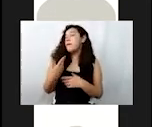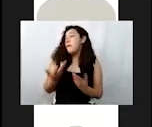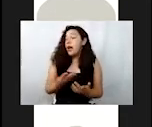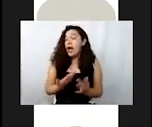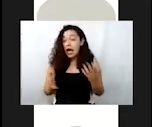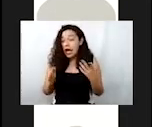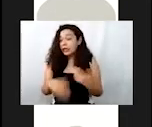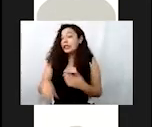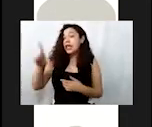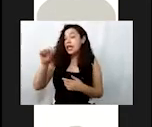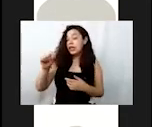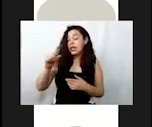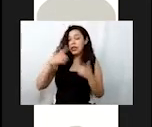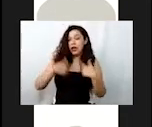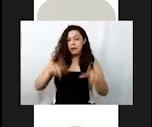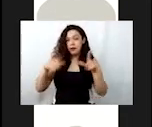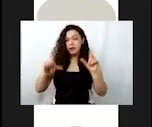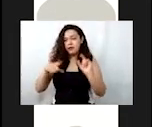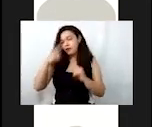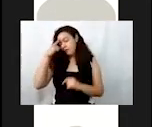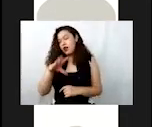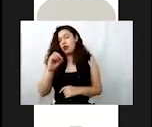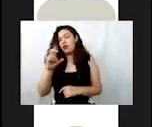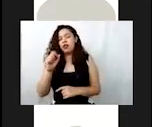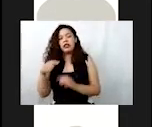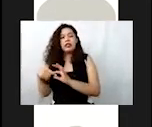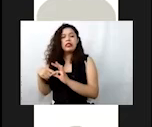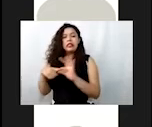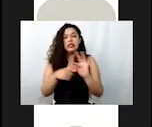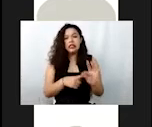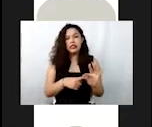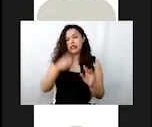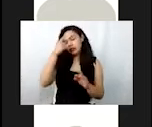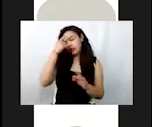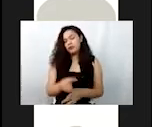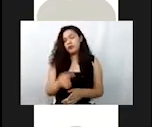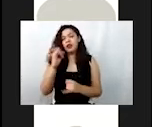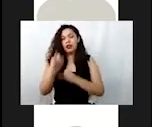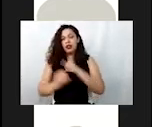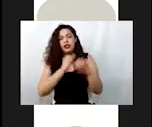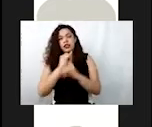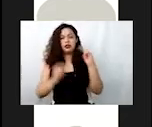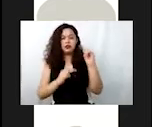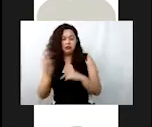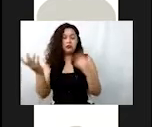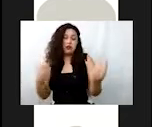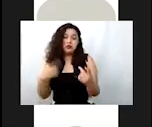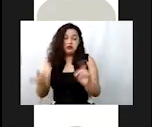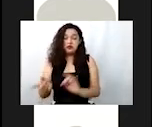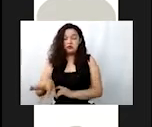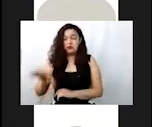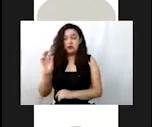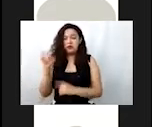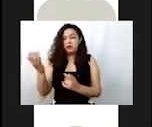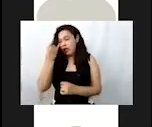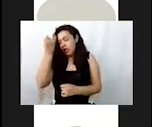70 plataformas de seguimiento a ODS a nivel internacional. Y pues bueno, la idea es eso, ¿no? Otra vez, que